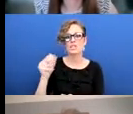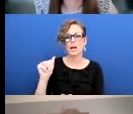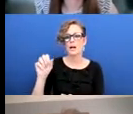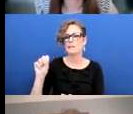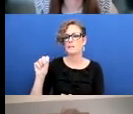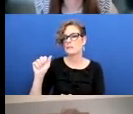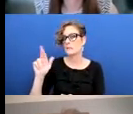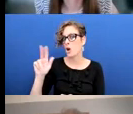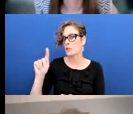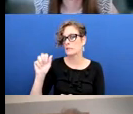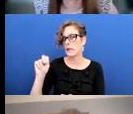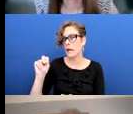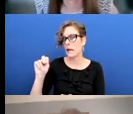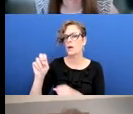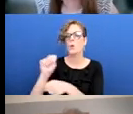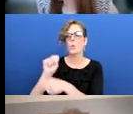Ya se contrató